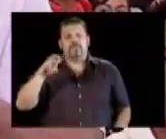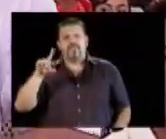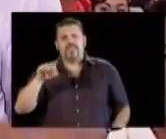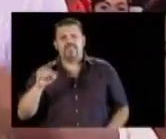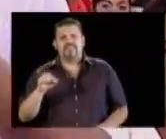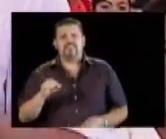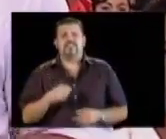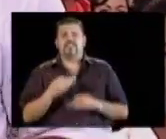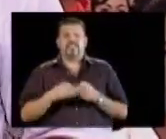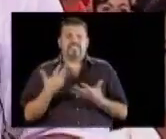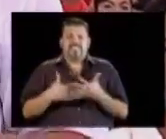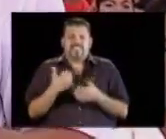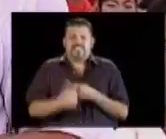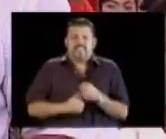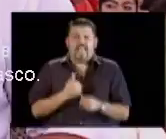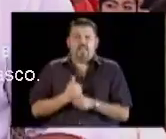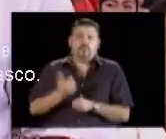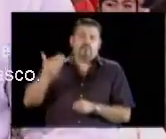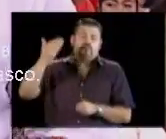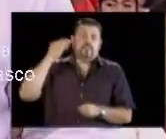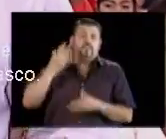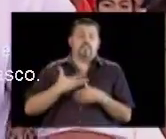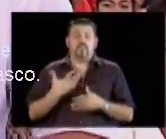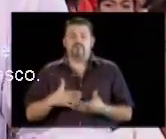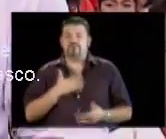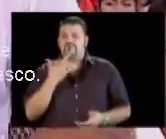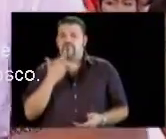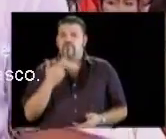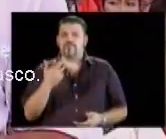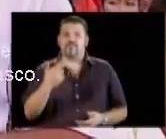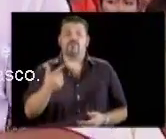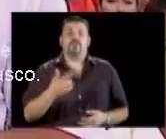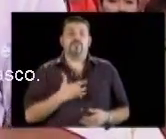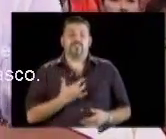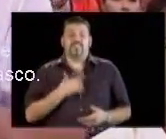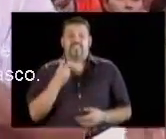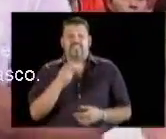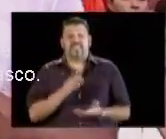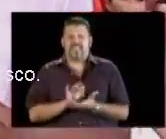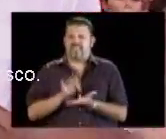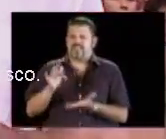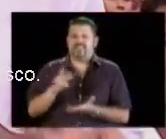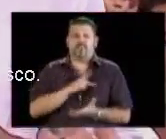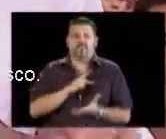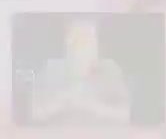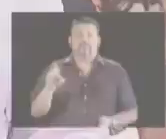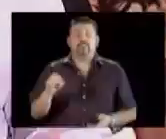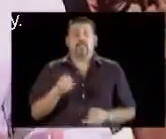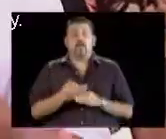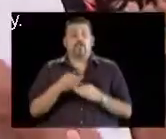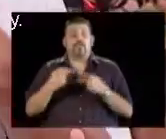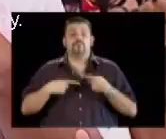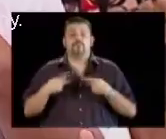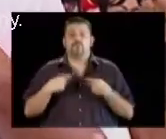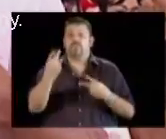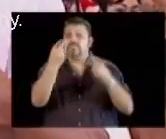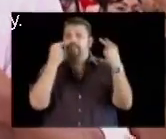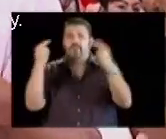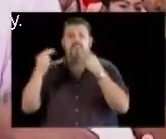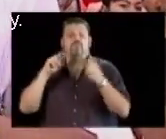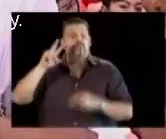llevo cambiando y mejorando mi salud gracias a que mi esposa conoce los productos en Villahermosa, Tabasco. Y la